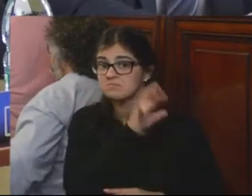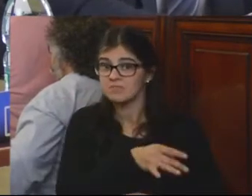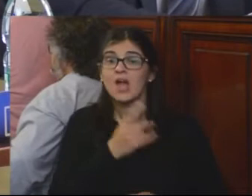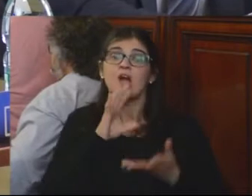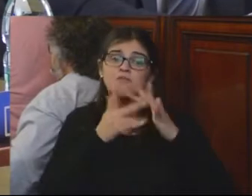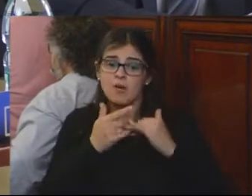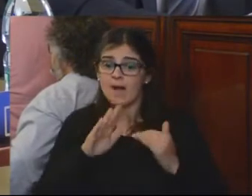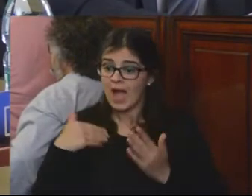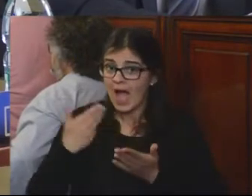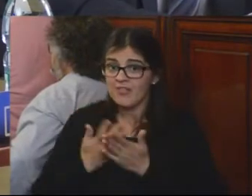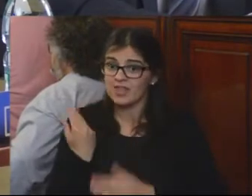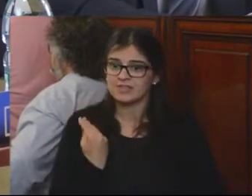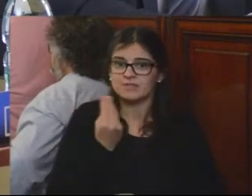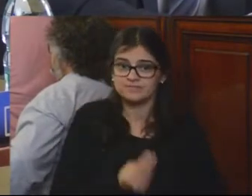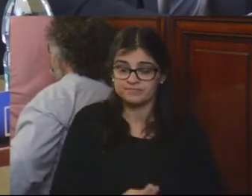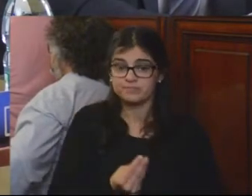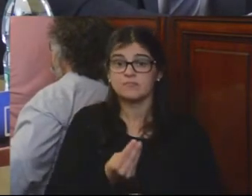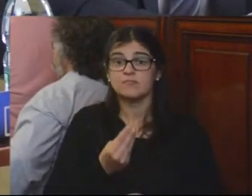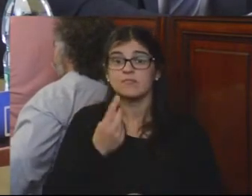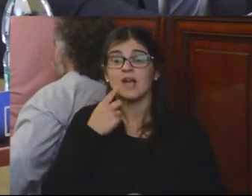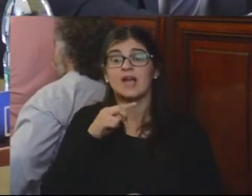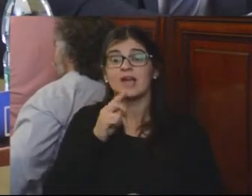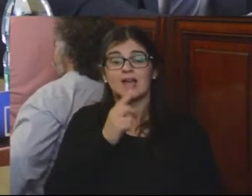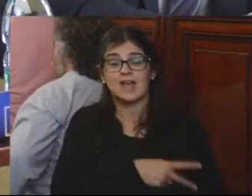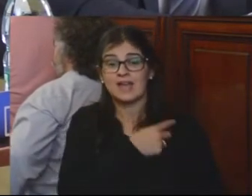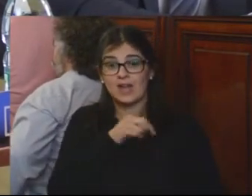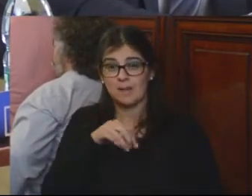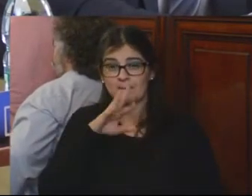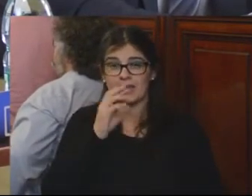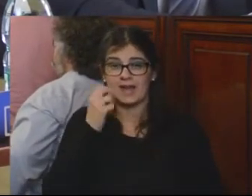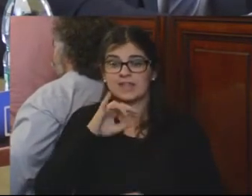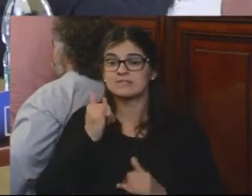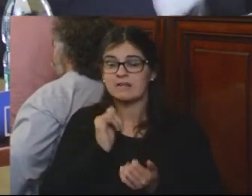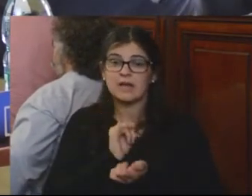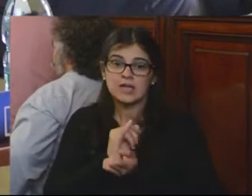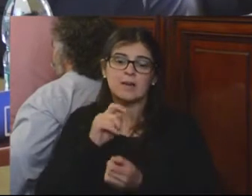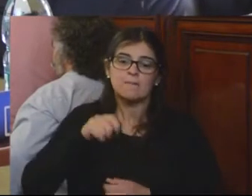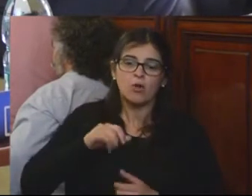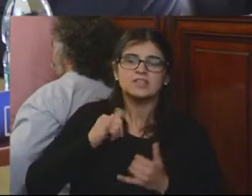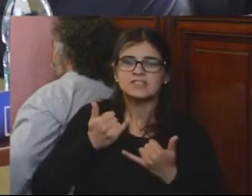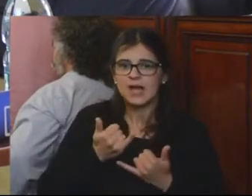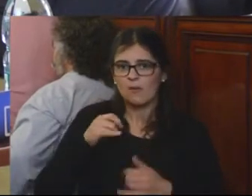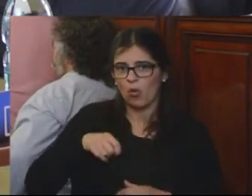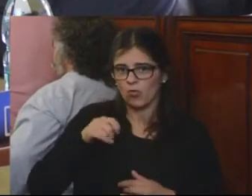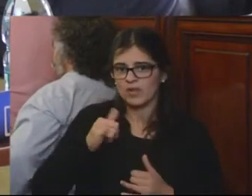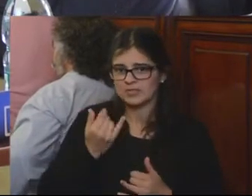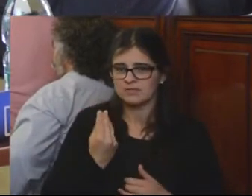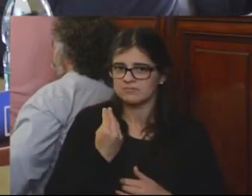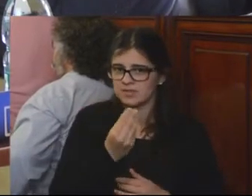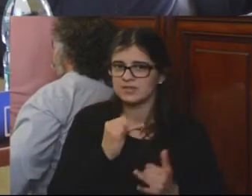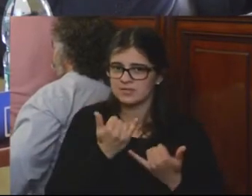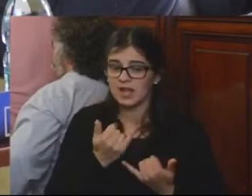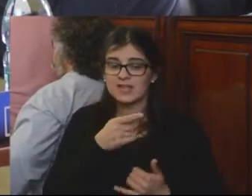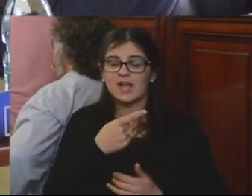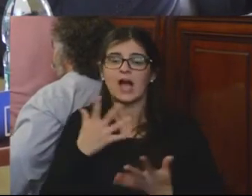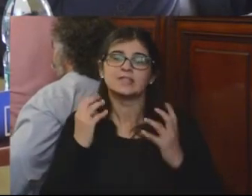ante aquella designación el general milani se encuentra hoy detenido y procesado por la justicia y la querencia de llevar a cabo por esta secretaría